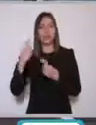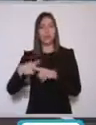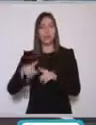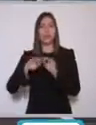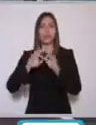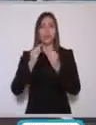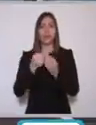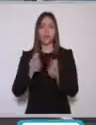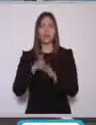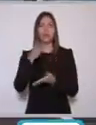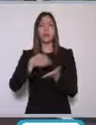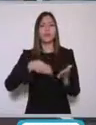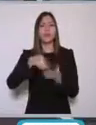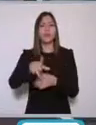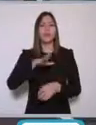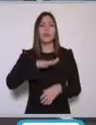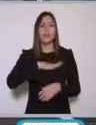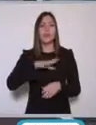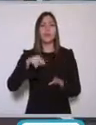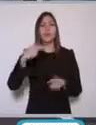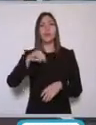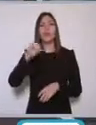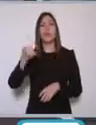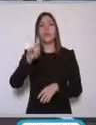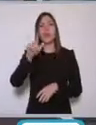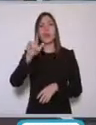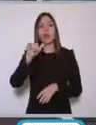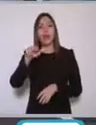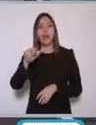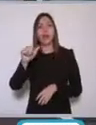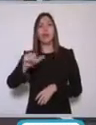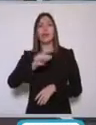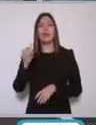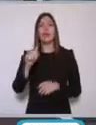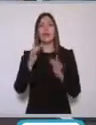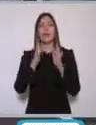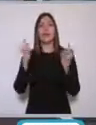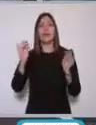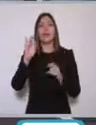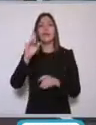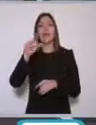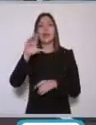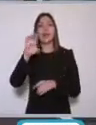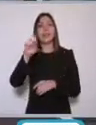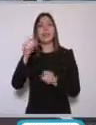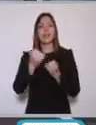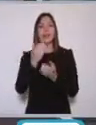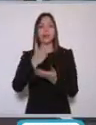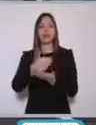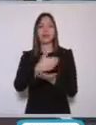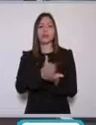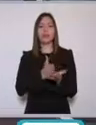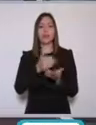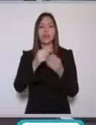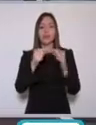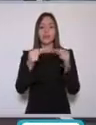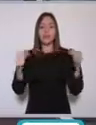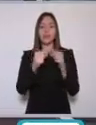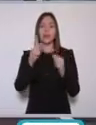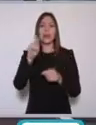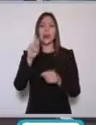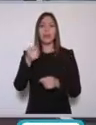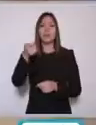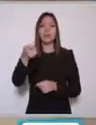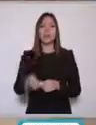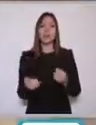¿ok? Entre ellos pues está juliana, la francesa, que son las clásicas papas a la francesa. Los Sí. cortes en bastones simplemente son así. Vamos a ver si nos alcanza a